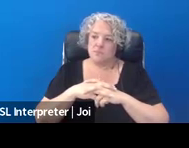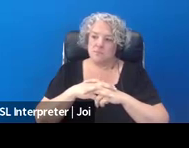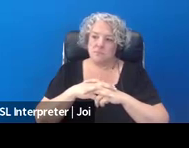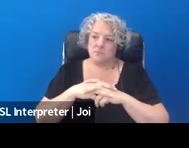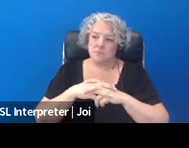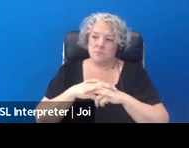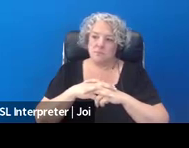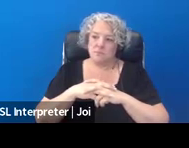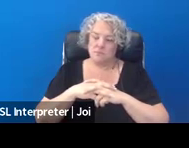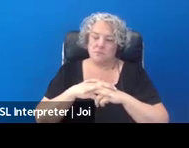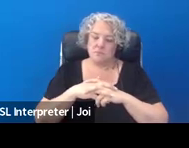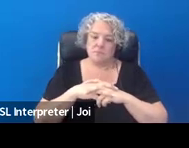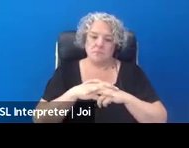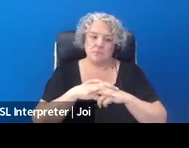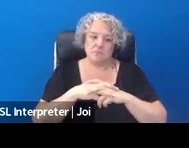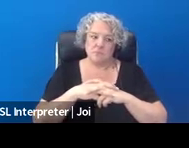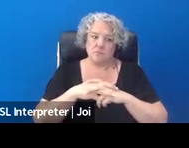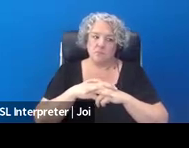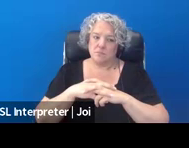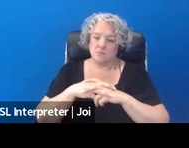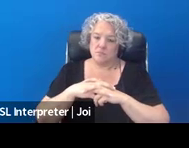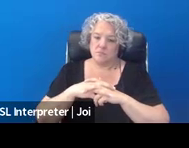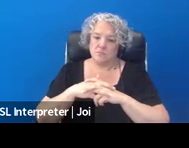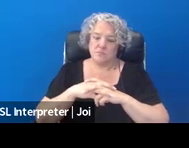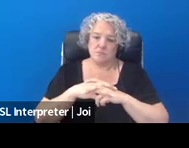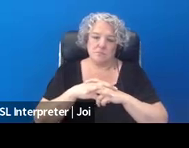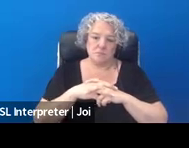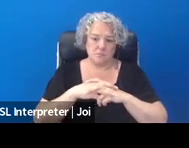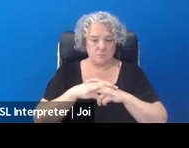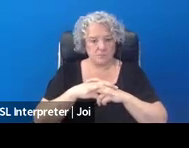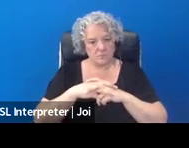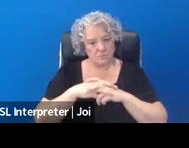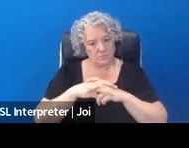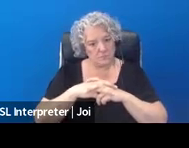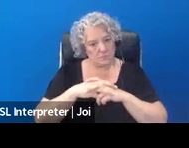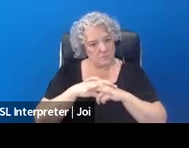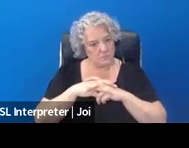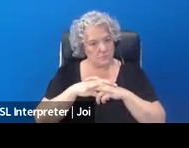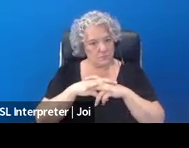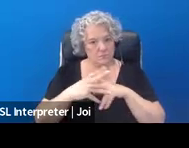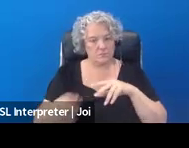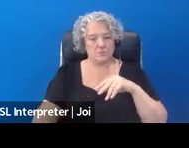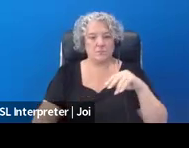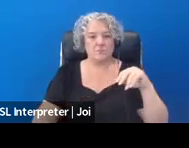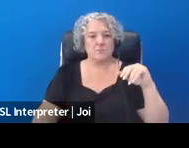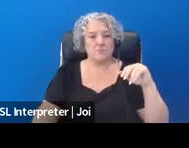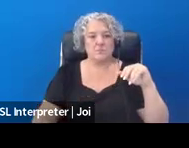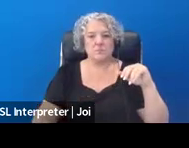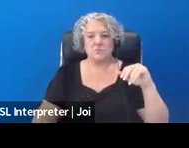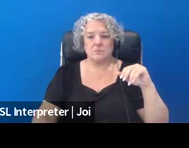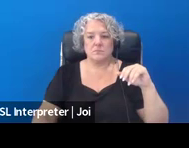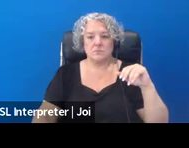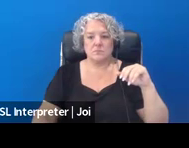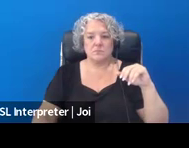de su aplicación de Zoom, los tres puntitos que dicen más. A veces hay que recorrer la barra de herramientas un poquito para encontrar esos tres